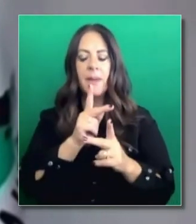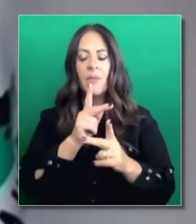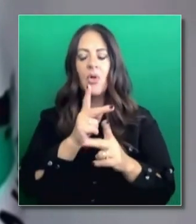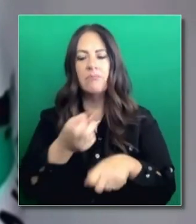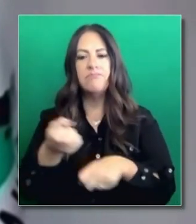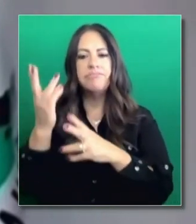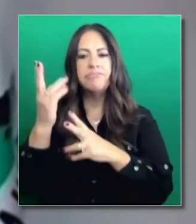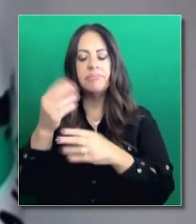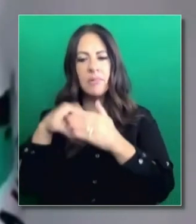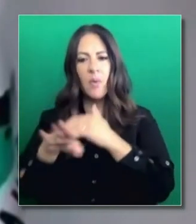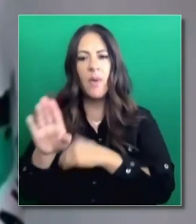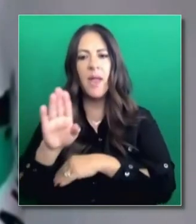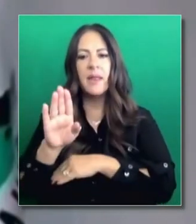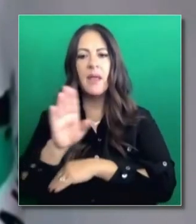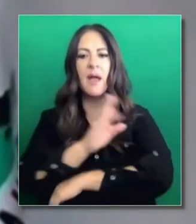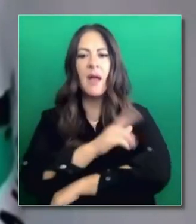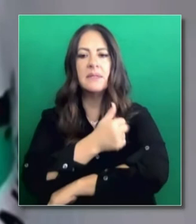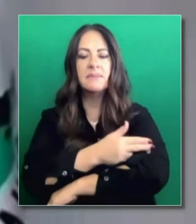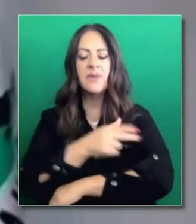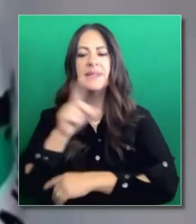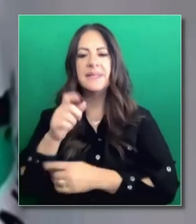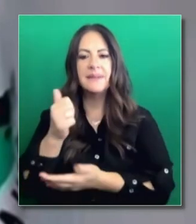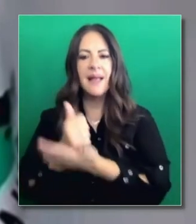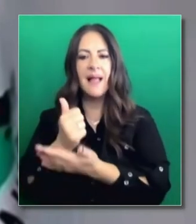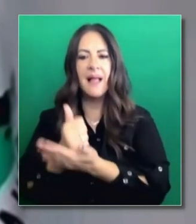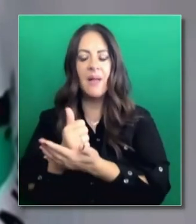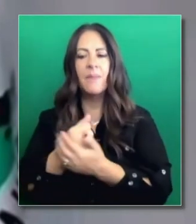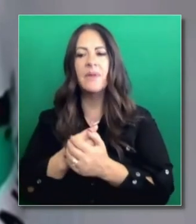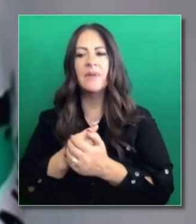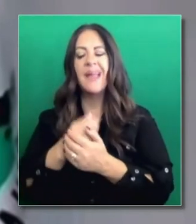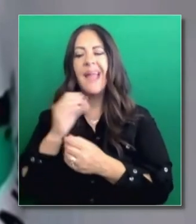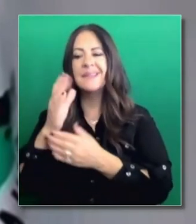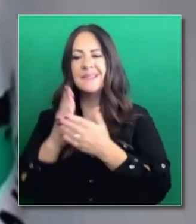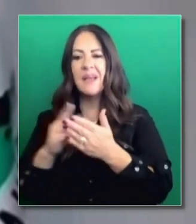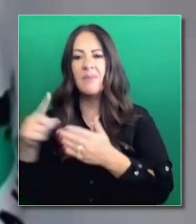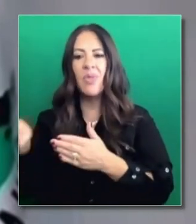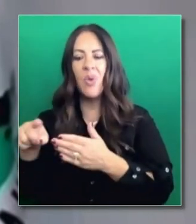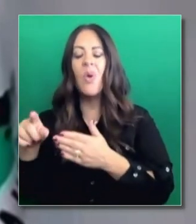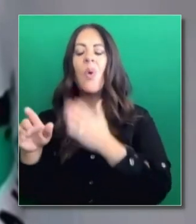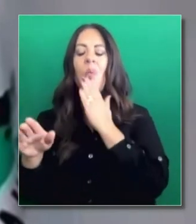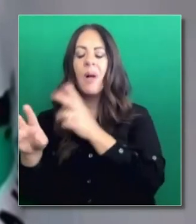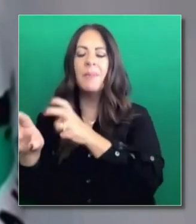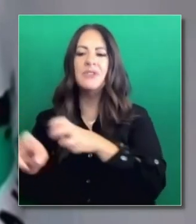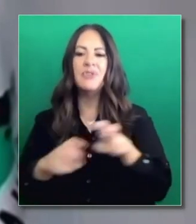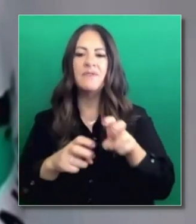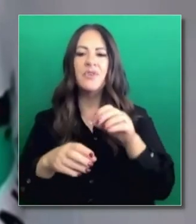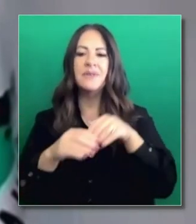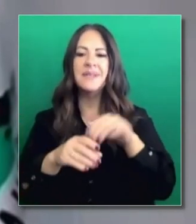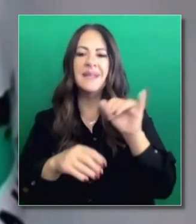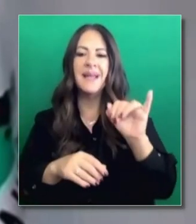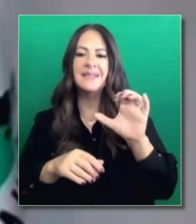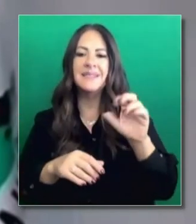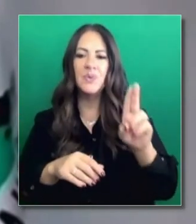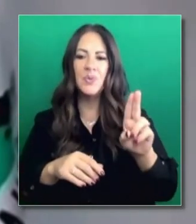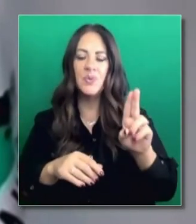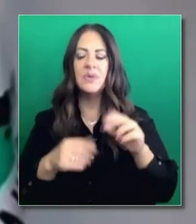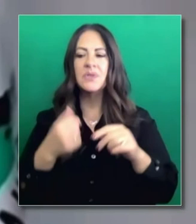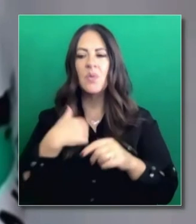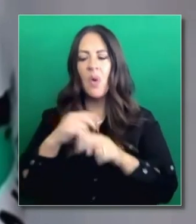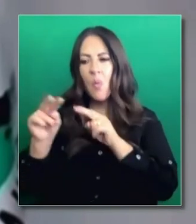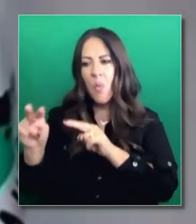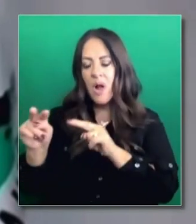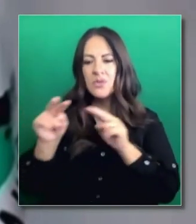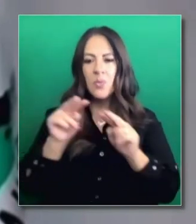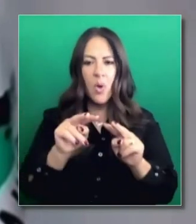llegarán a urgencias. Así que los servicios de urgencias y las unidades de